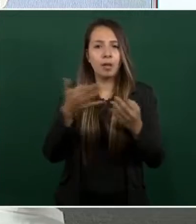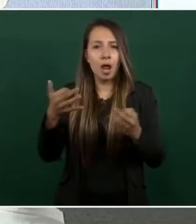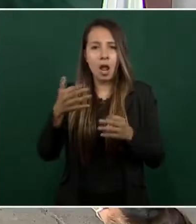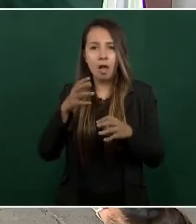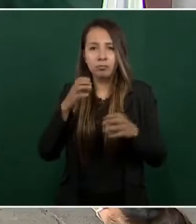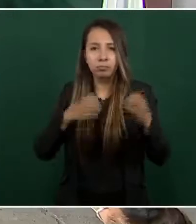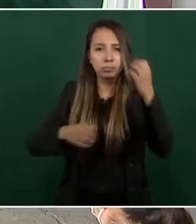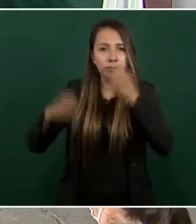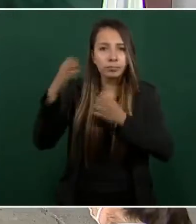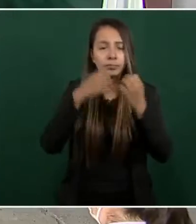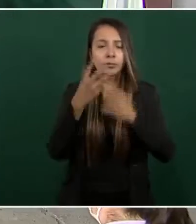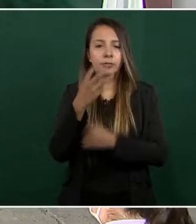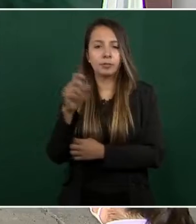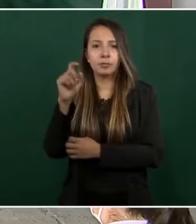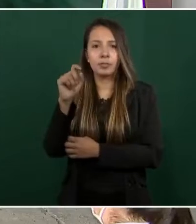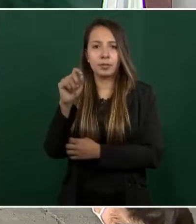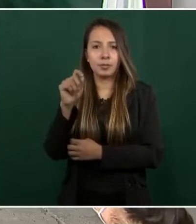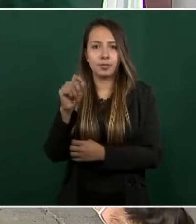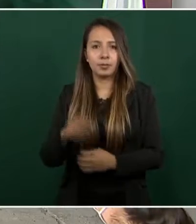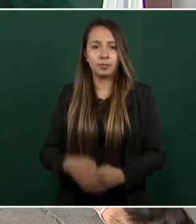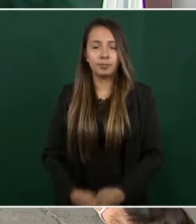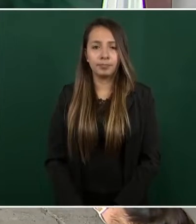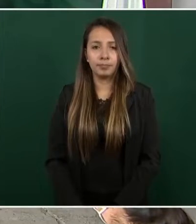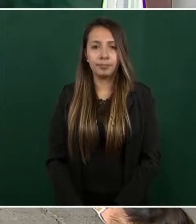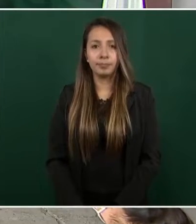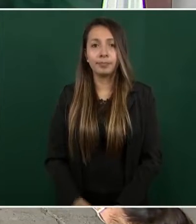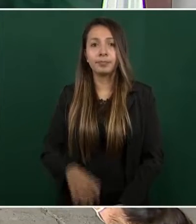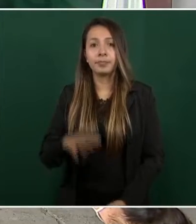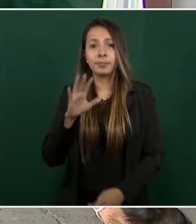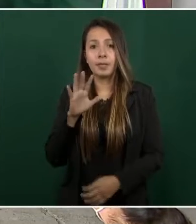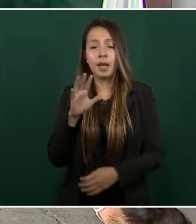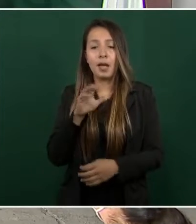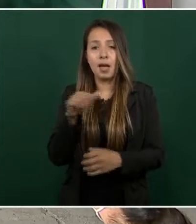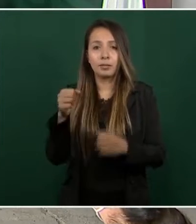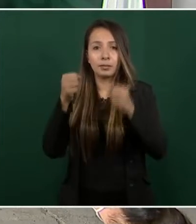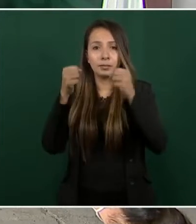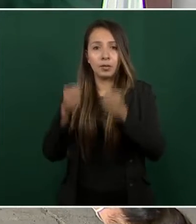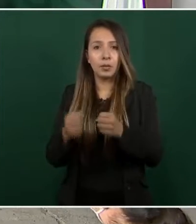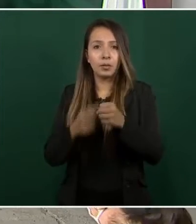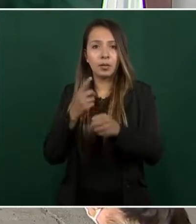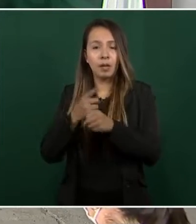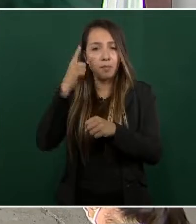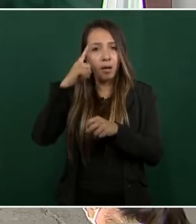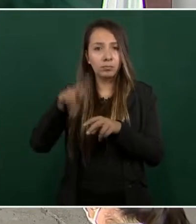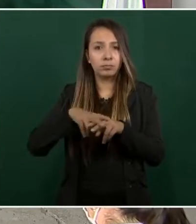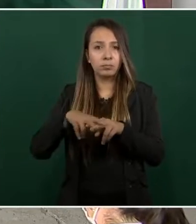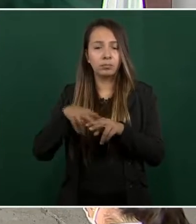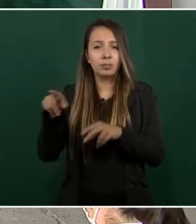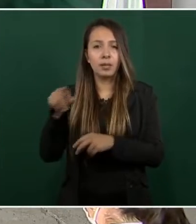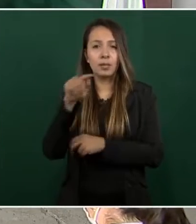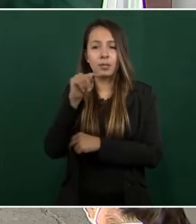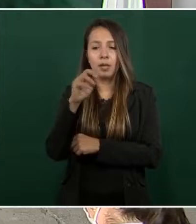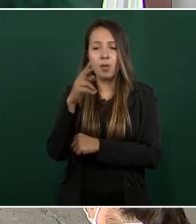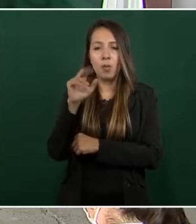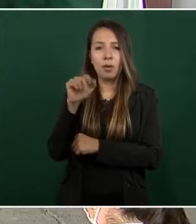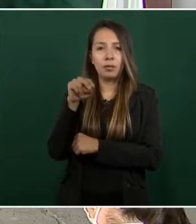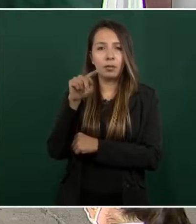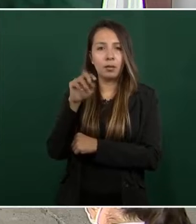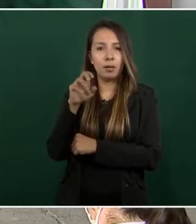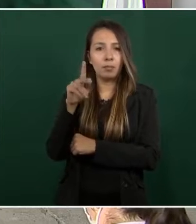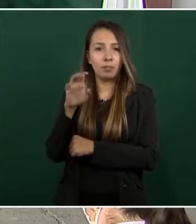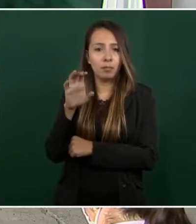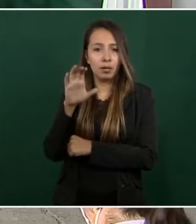320. La que sigue, por favor. En lo que se refiere a la seguridad del ferrocarril interoceánico del Istmo de Tehuantepec, en los 3